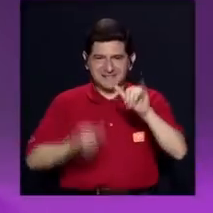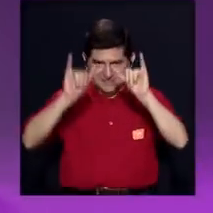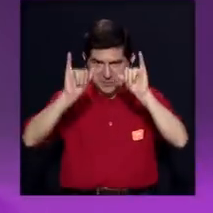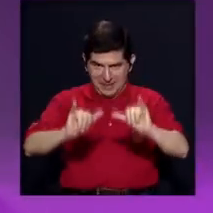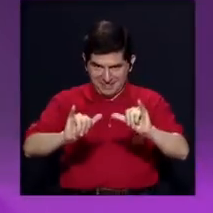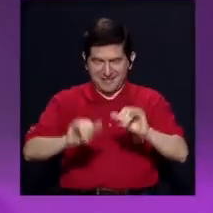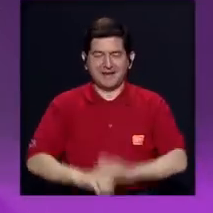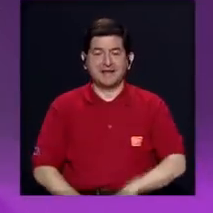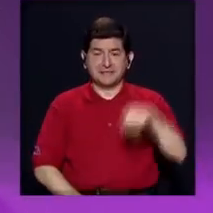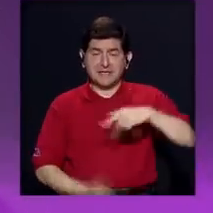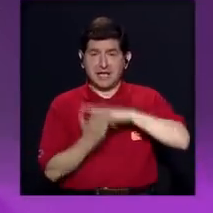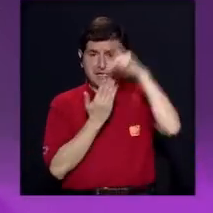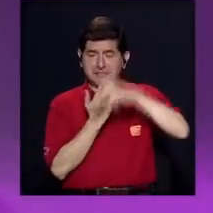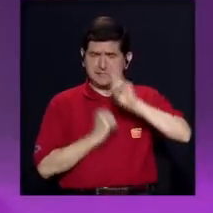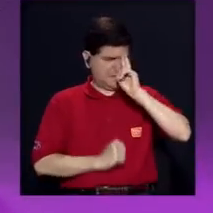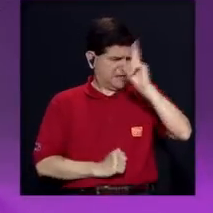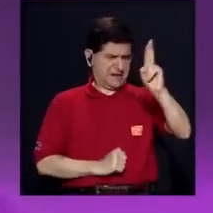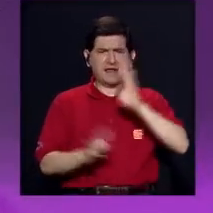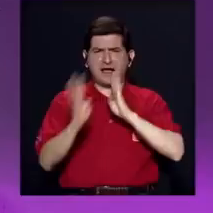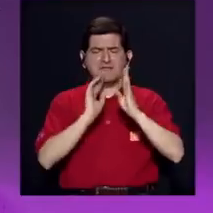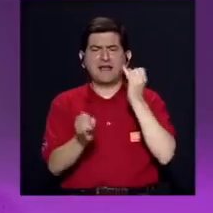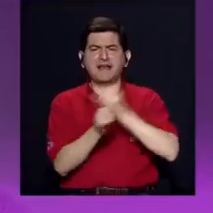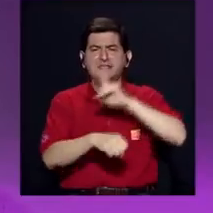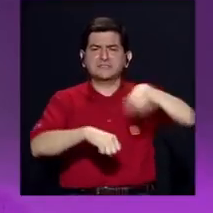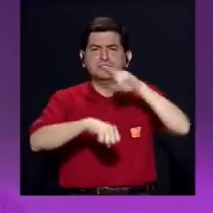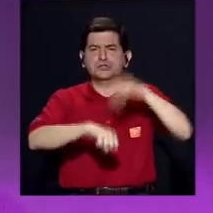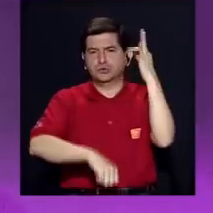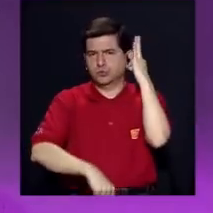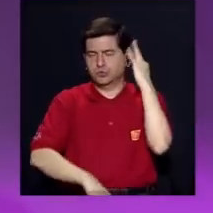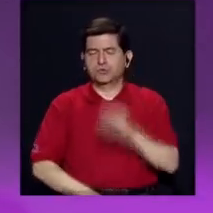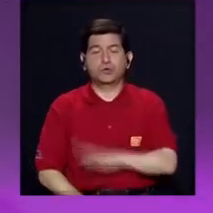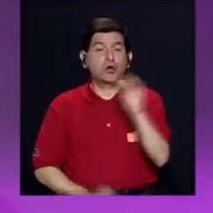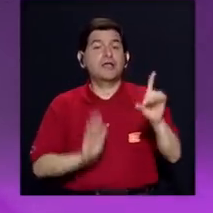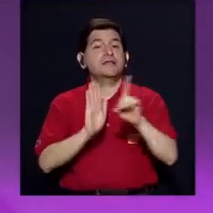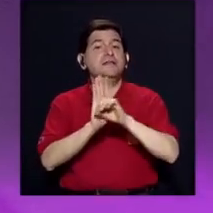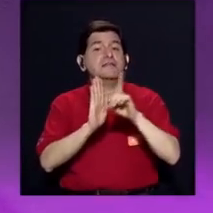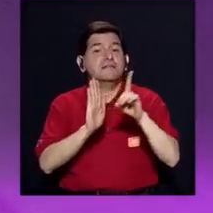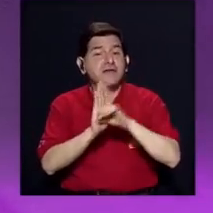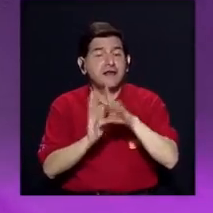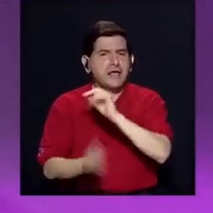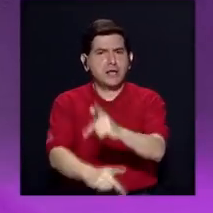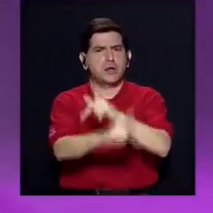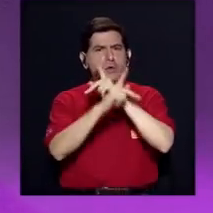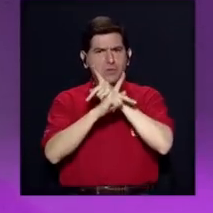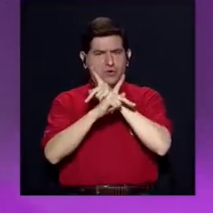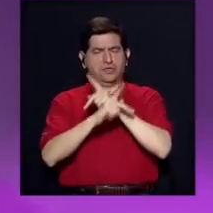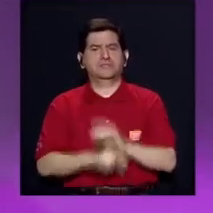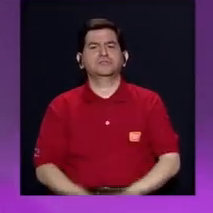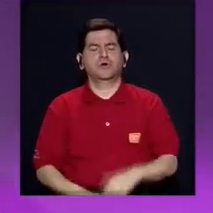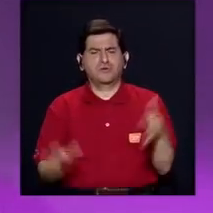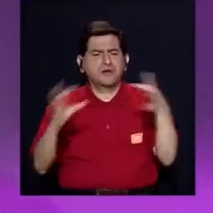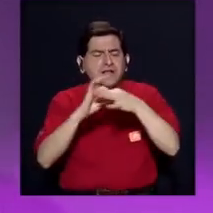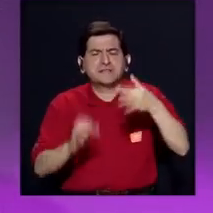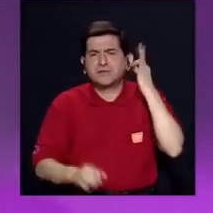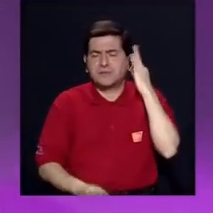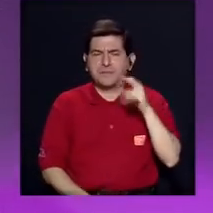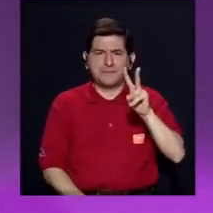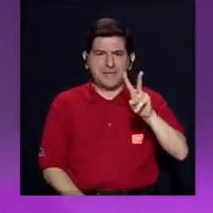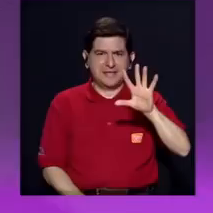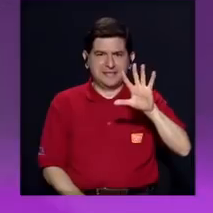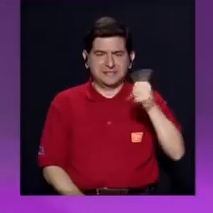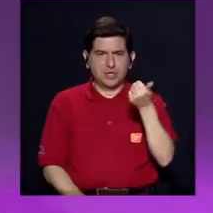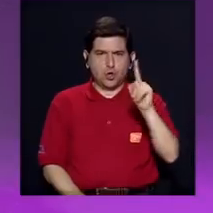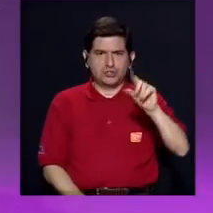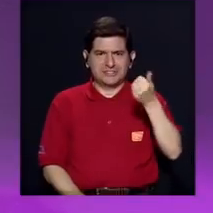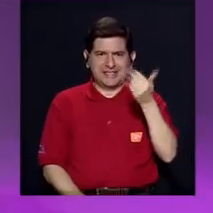estamos en irreverencia si estamos hablando sobre el instituto nacional de las mujeres y los derechos y la protección de los derechos de las mujeres 25 11 15